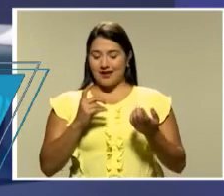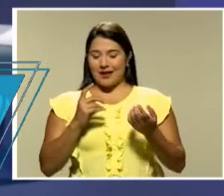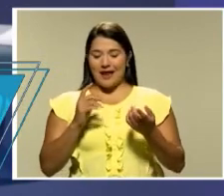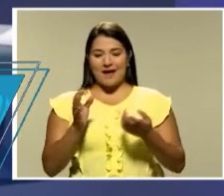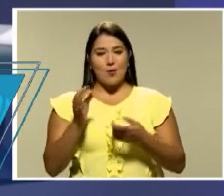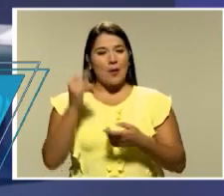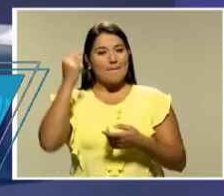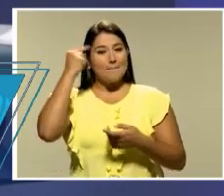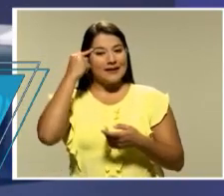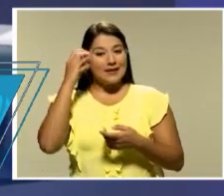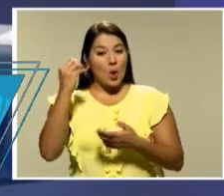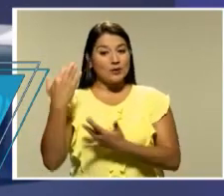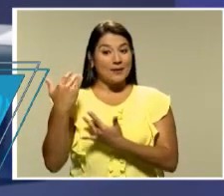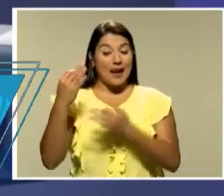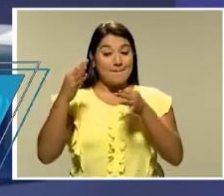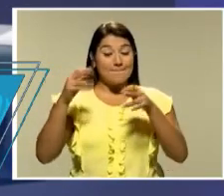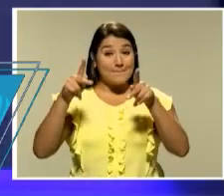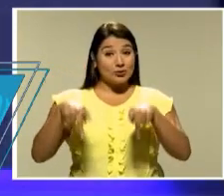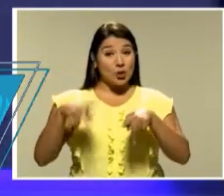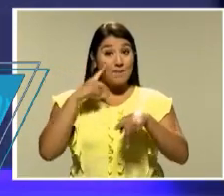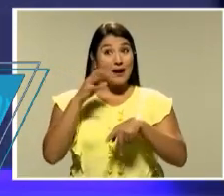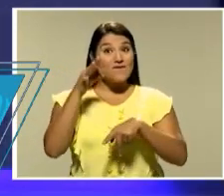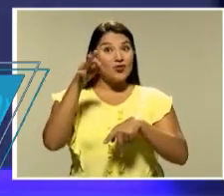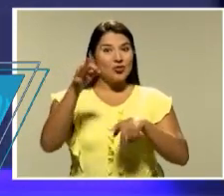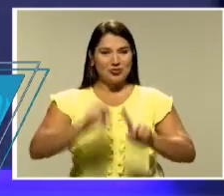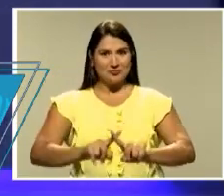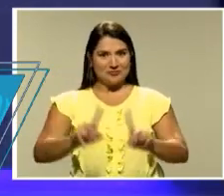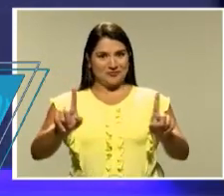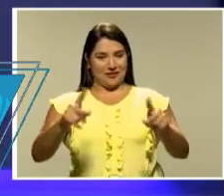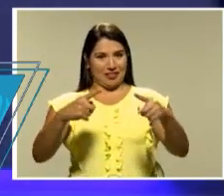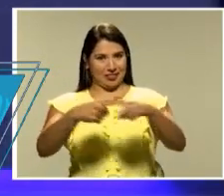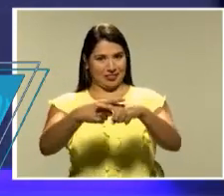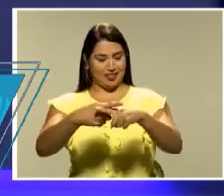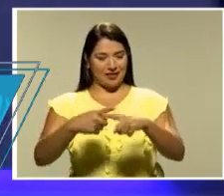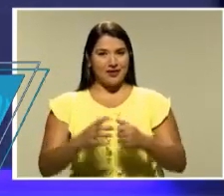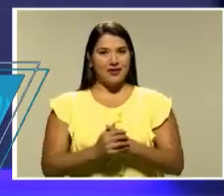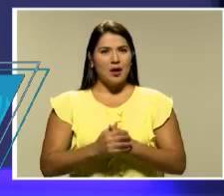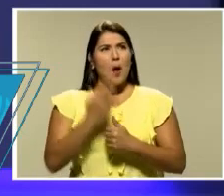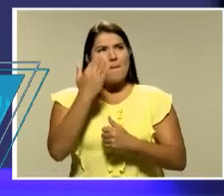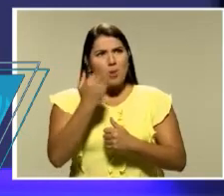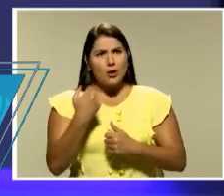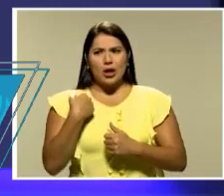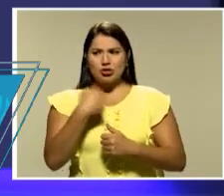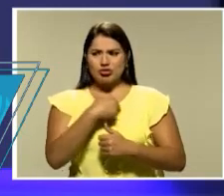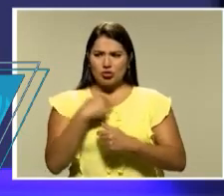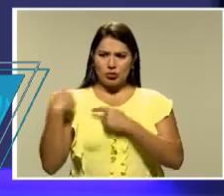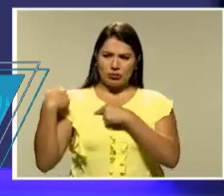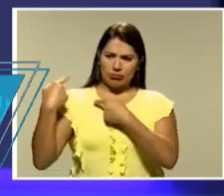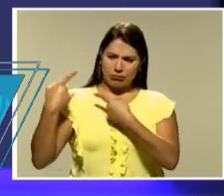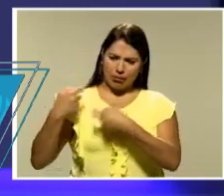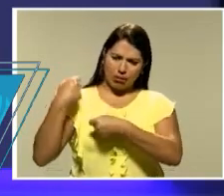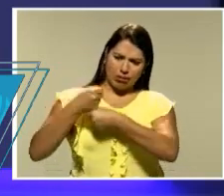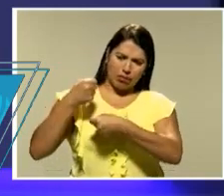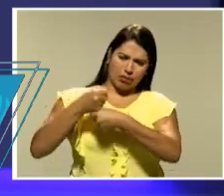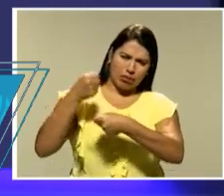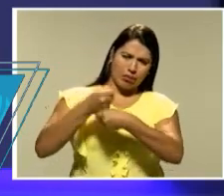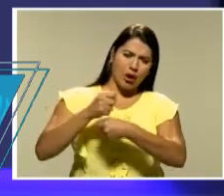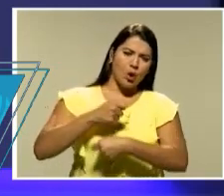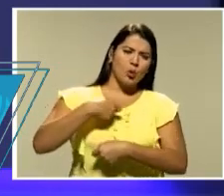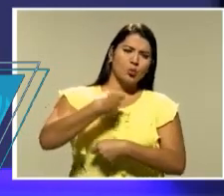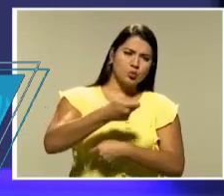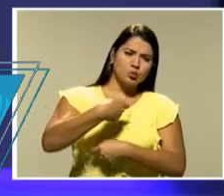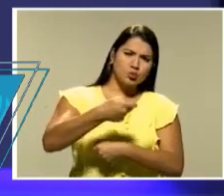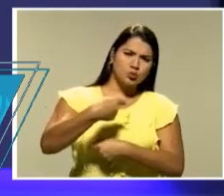enorme expectativa y además hace un esfuerzo. Todos los que trabajamos y aportamos al sistema de pensiones,